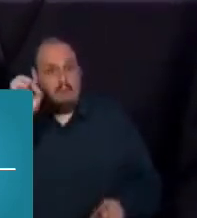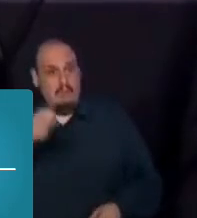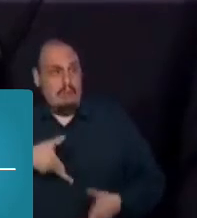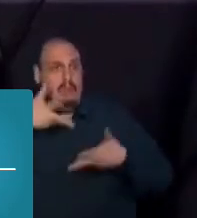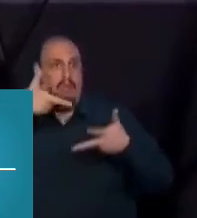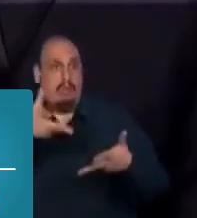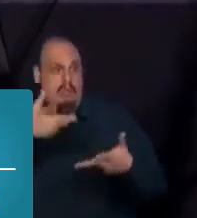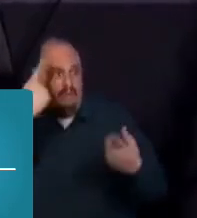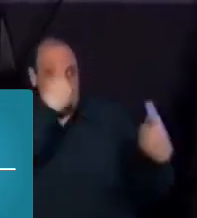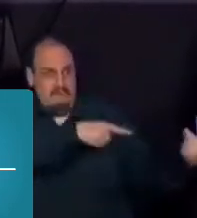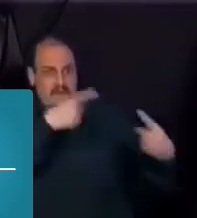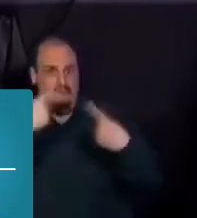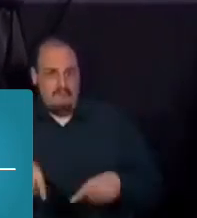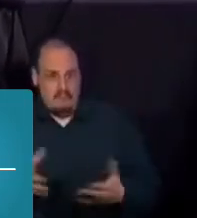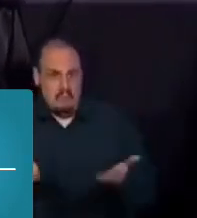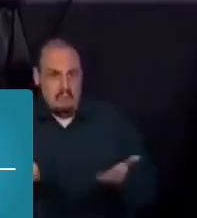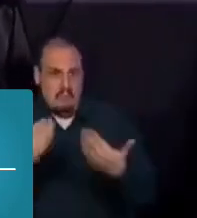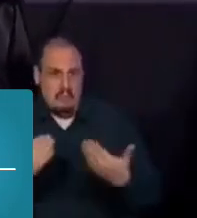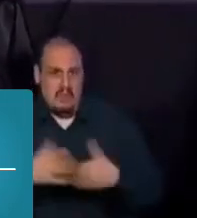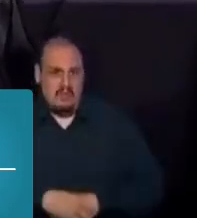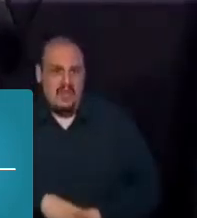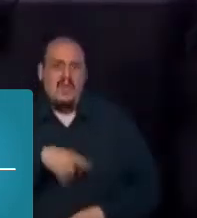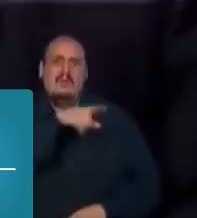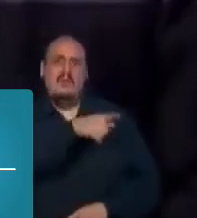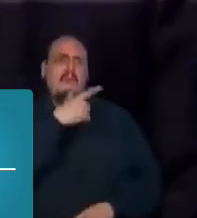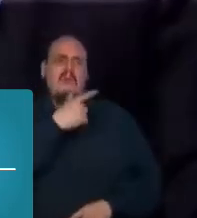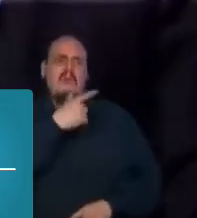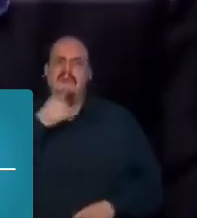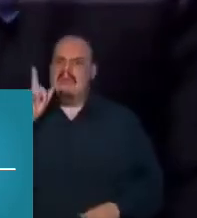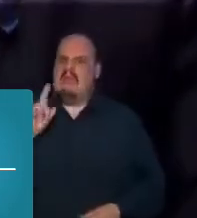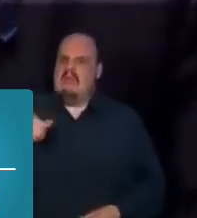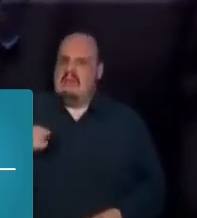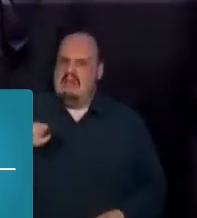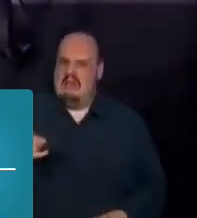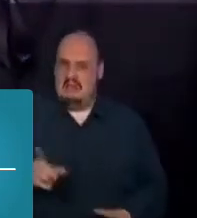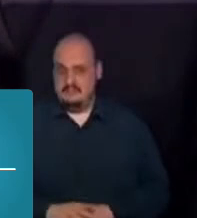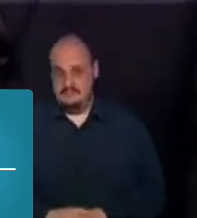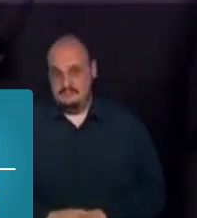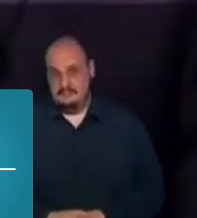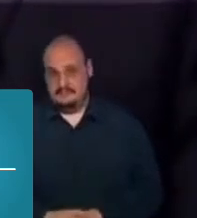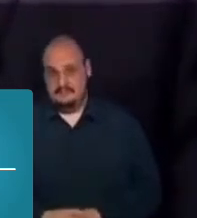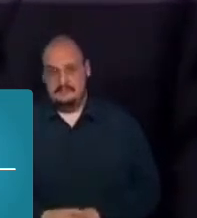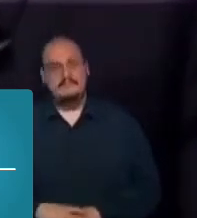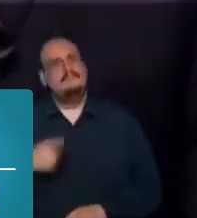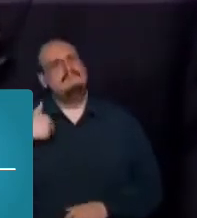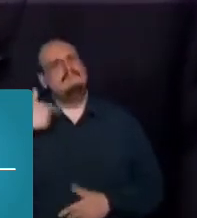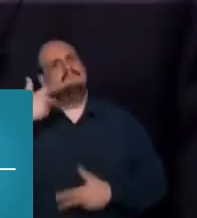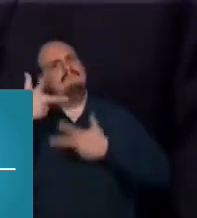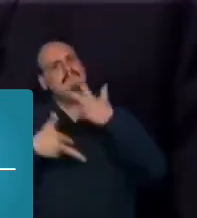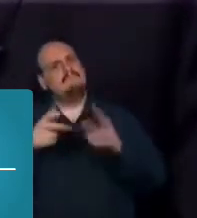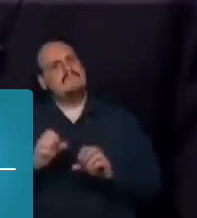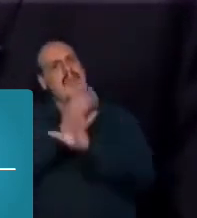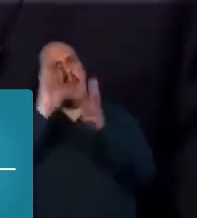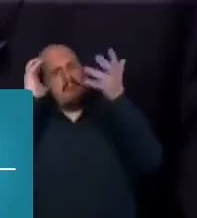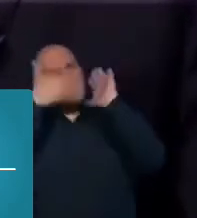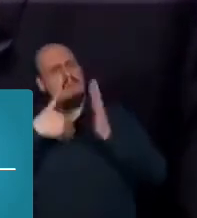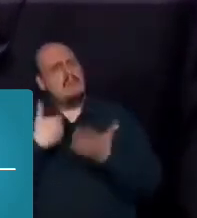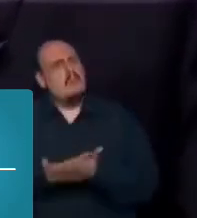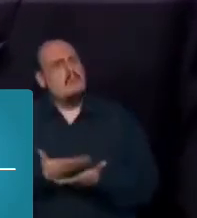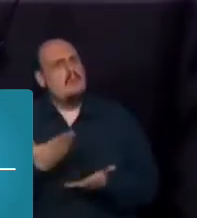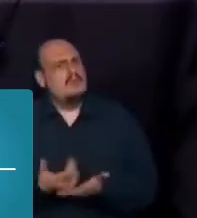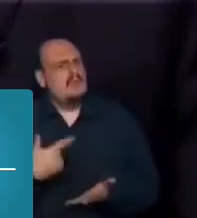despegar que no es su gestión que arranca el 10 de diciembre adás es ministro de economía hace un año Exacto es responsable de la